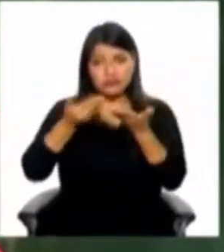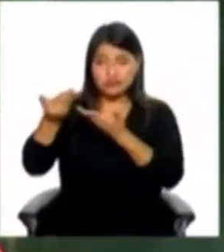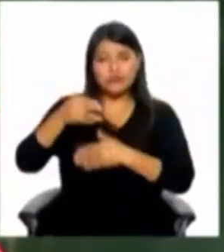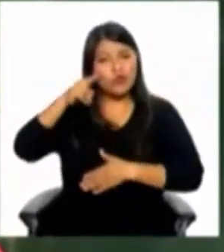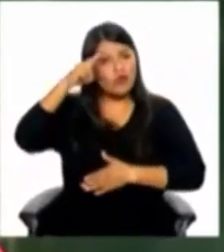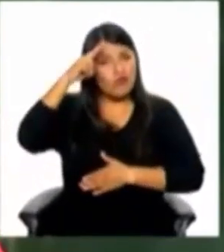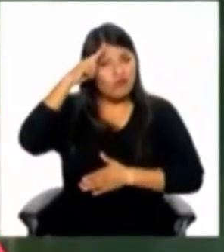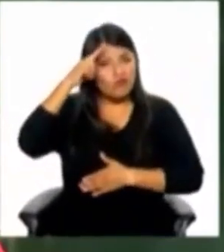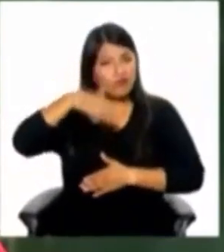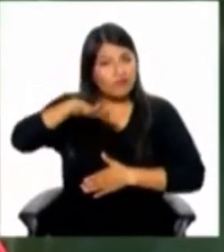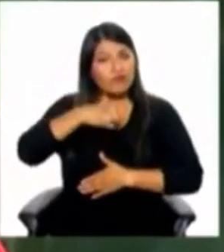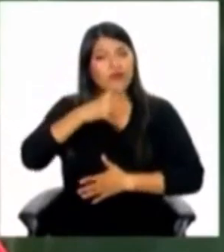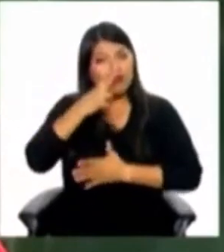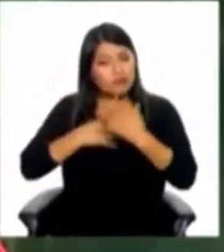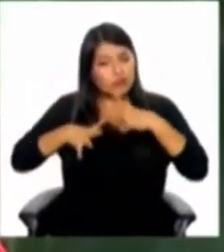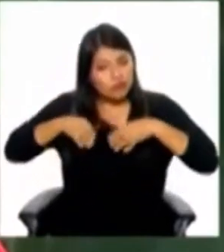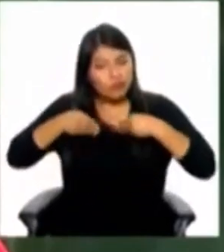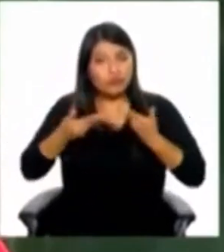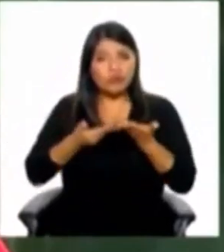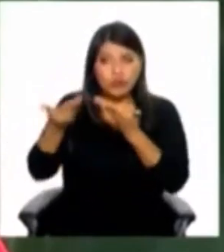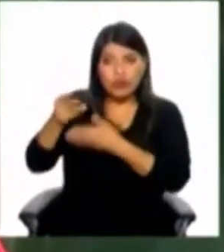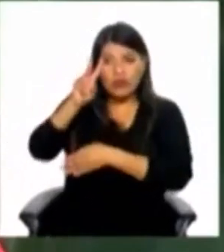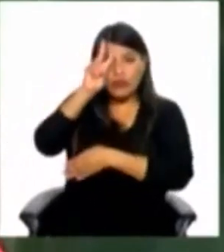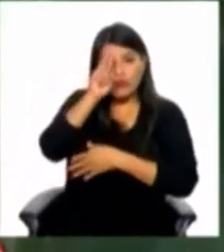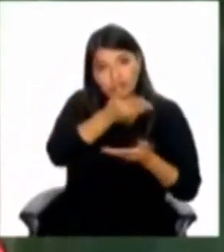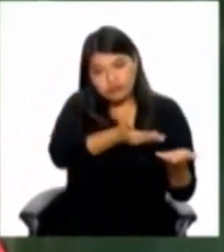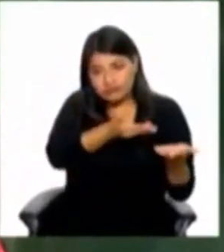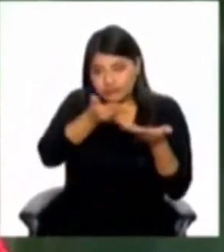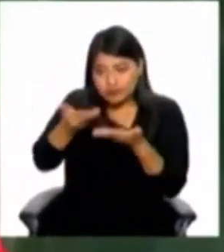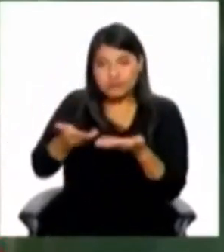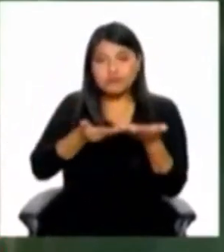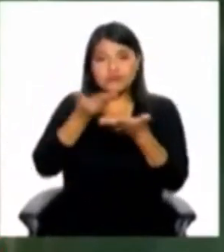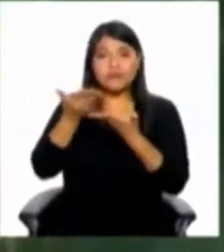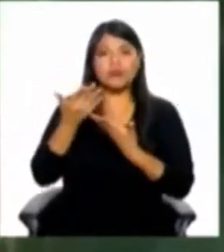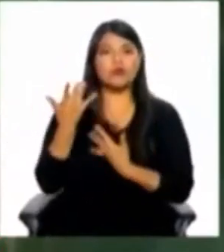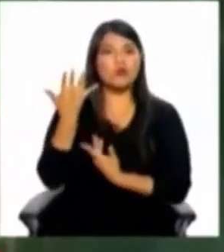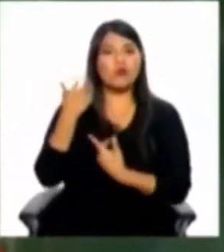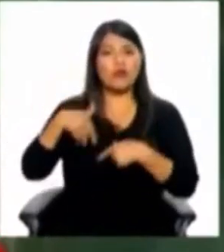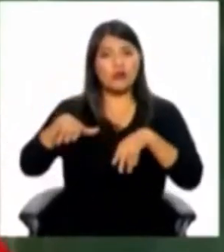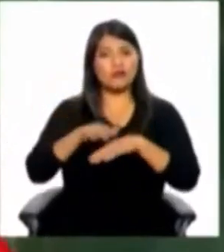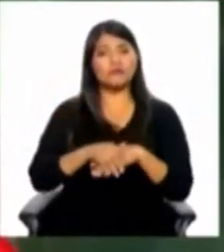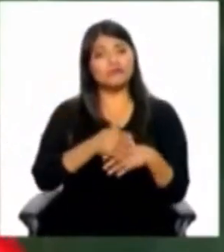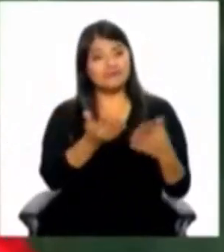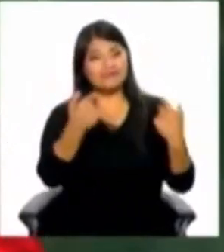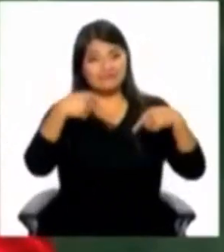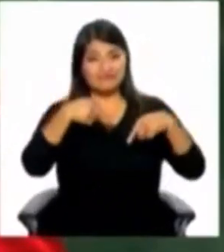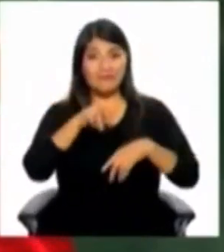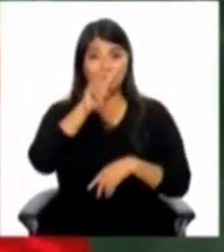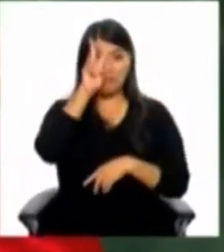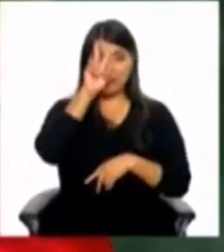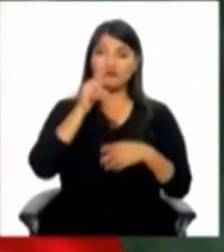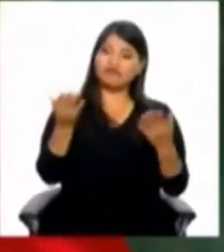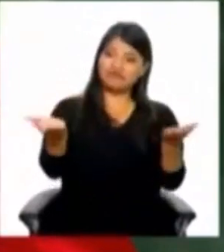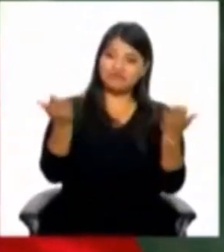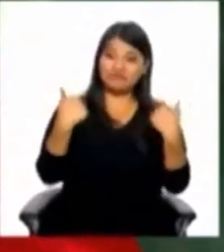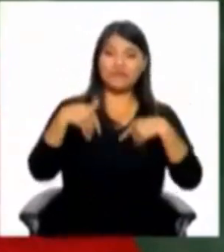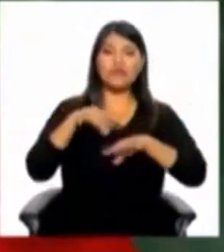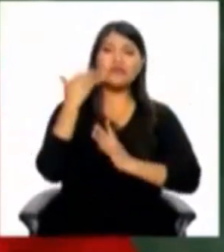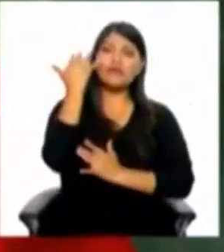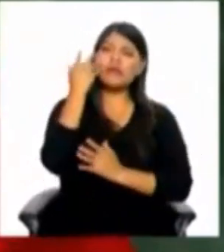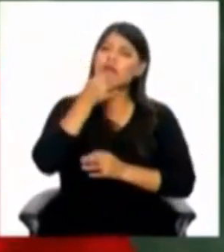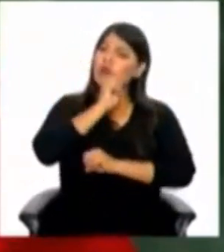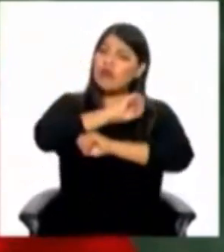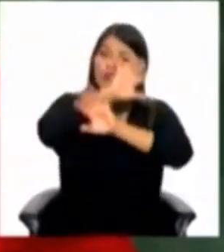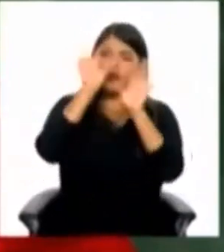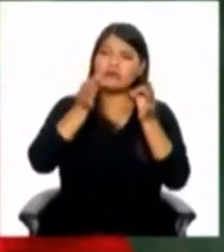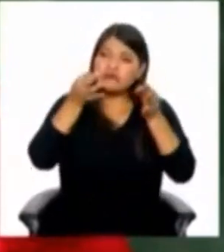confiando en el Perú. El Perú es un país de esperanza. En mi país los esperamos con reglas de juego claras y